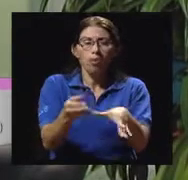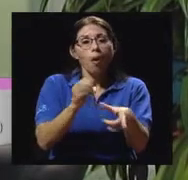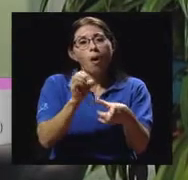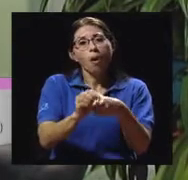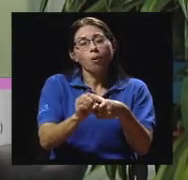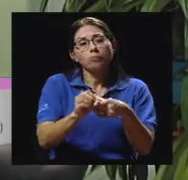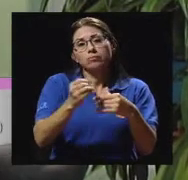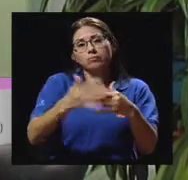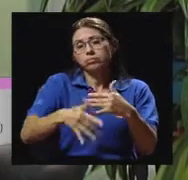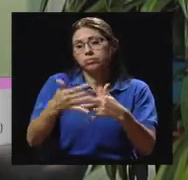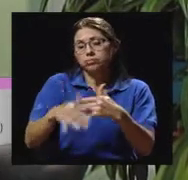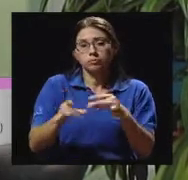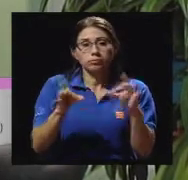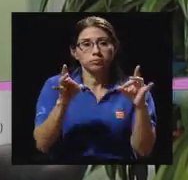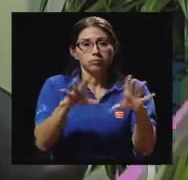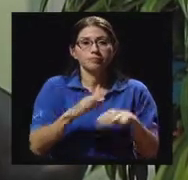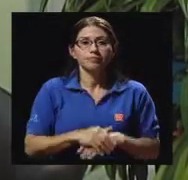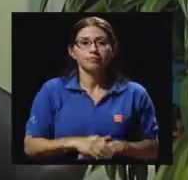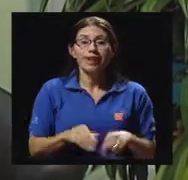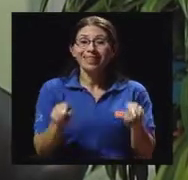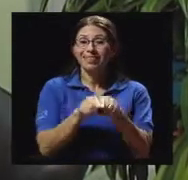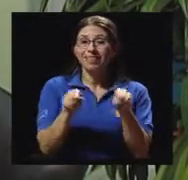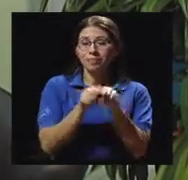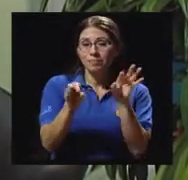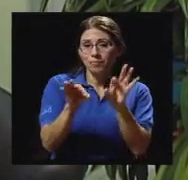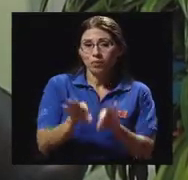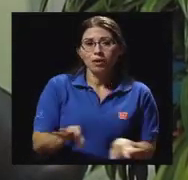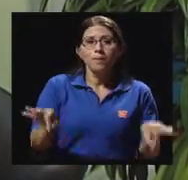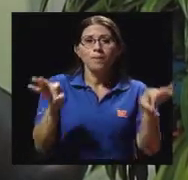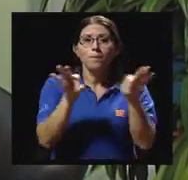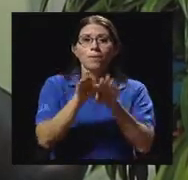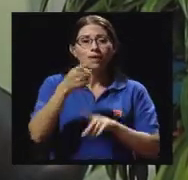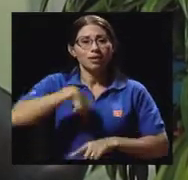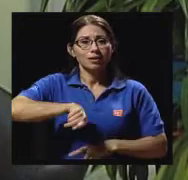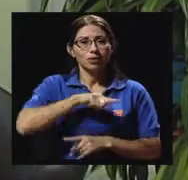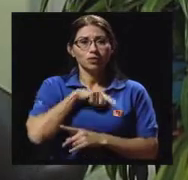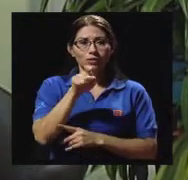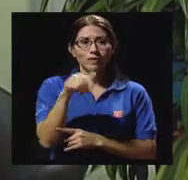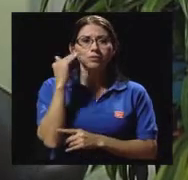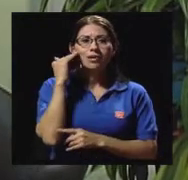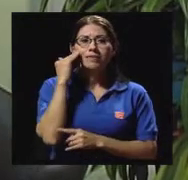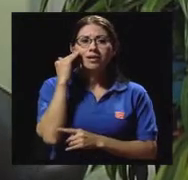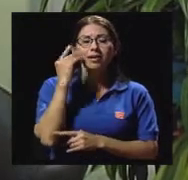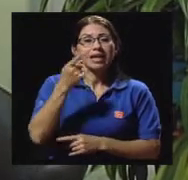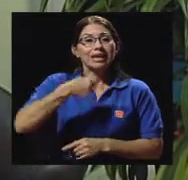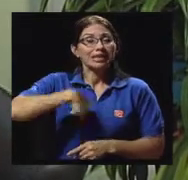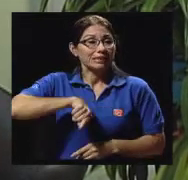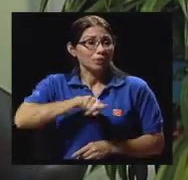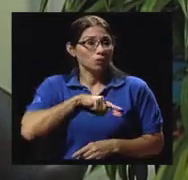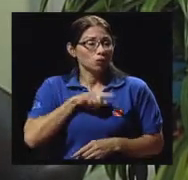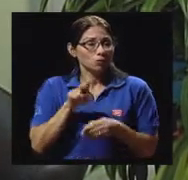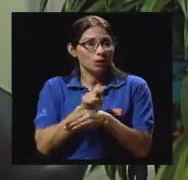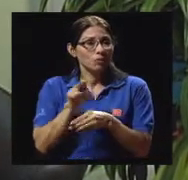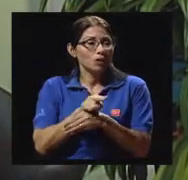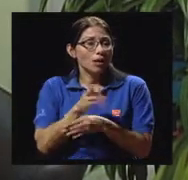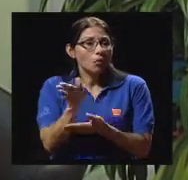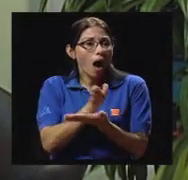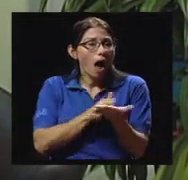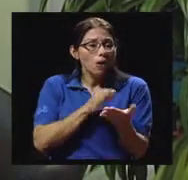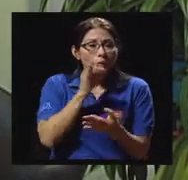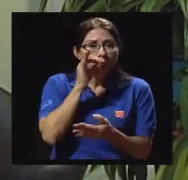al cuerpo o muerte. Y la otra cosa muy importante que tenemos que saber es que cuando estamos consumiendo alguna